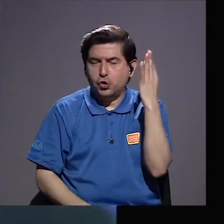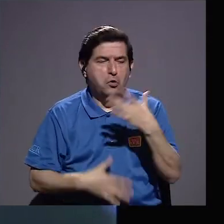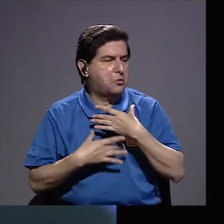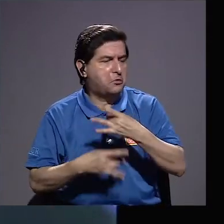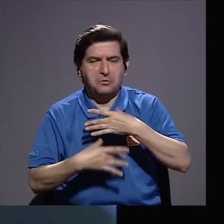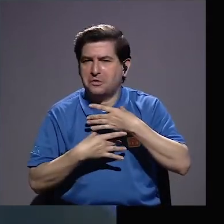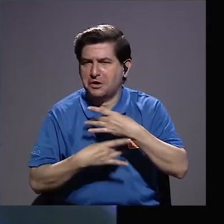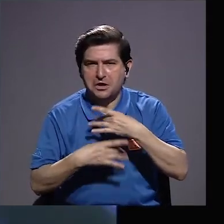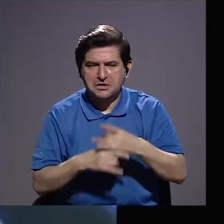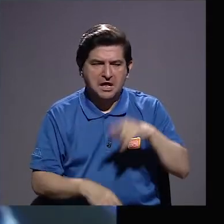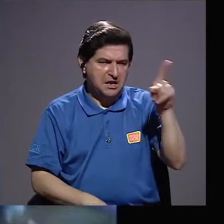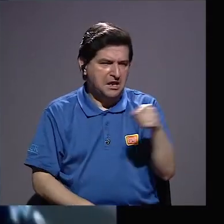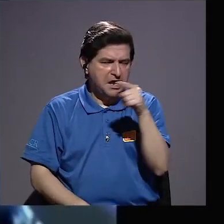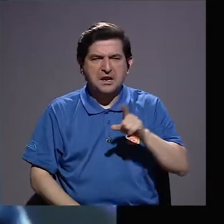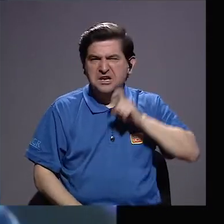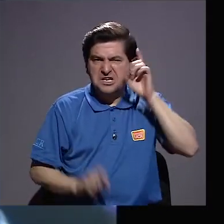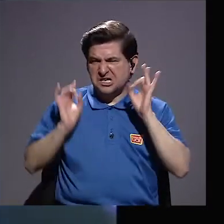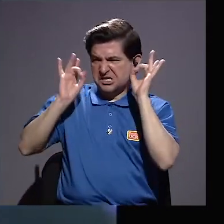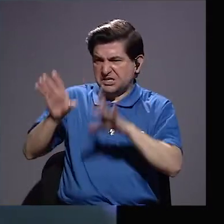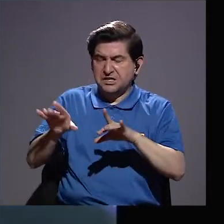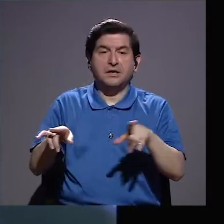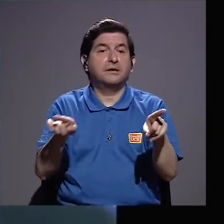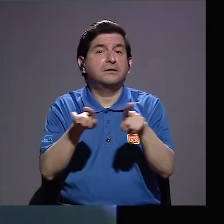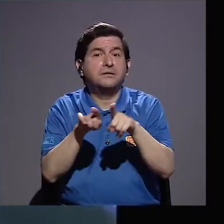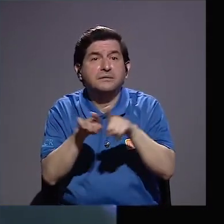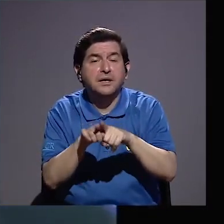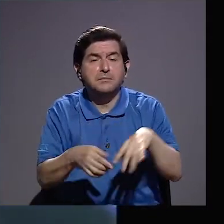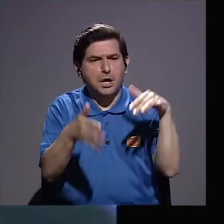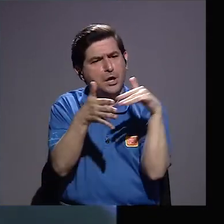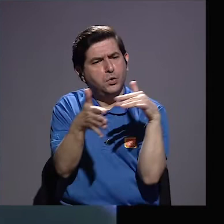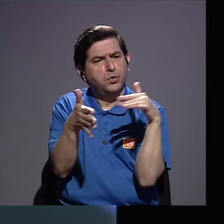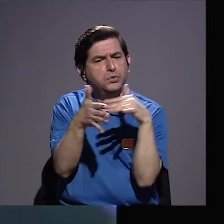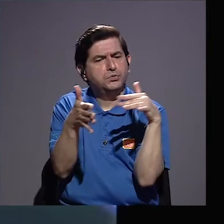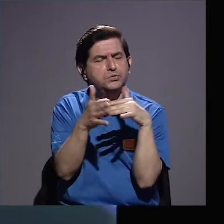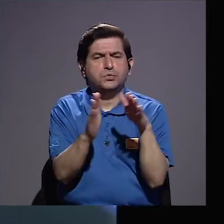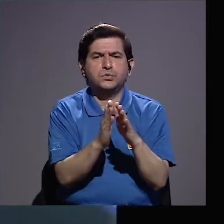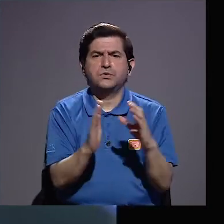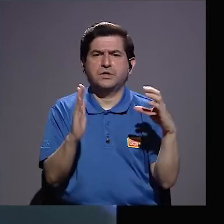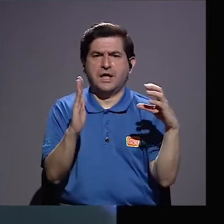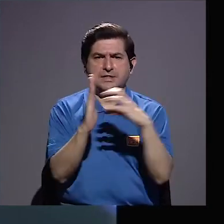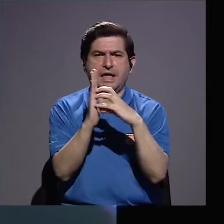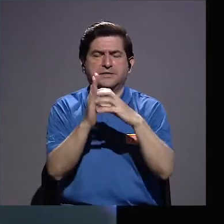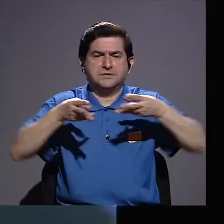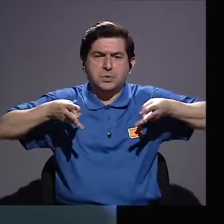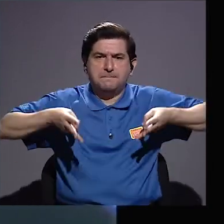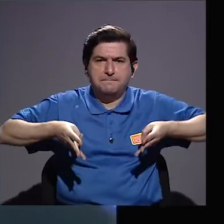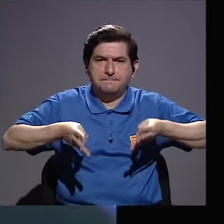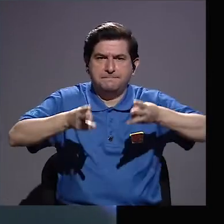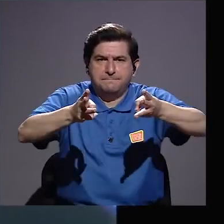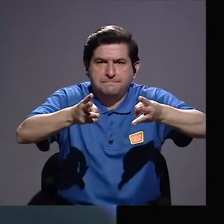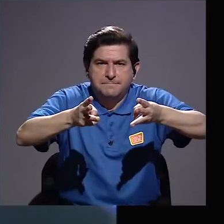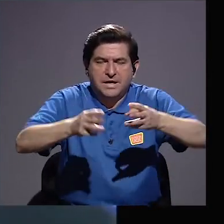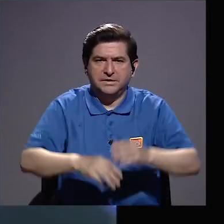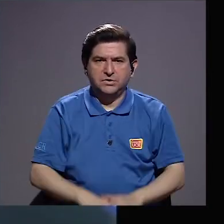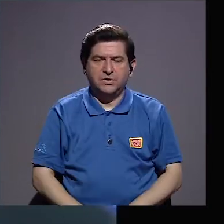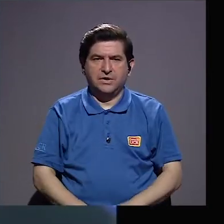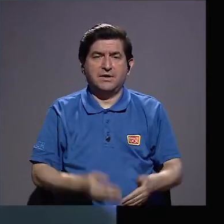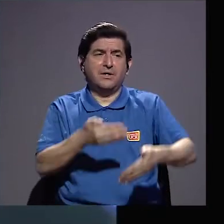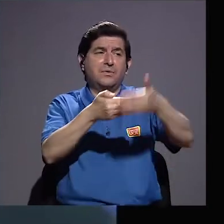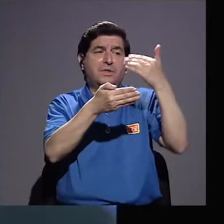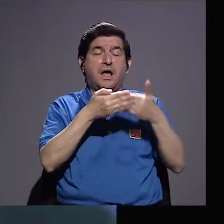no solo las mujeres que les interesa eliminar el sexismo, sino que tienen que estudiarse el texto de la